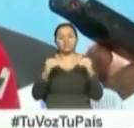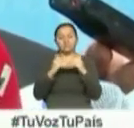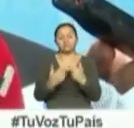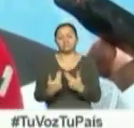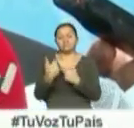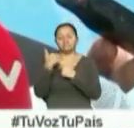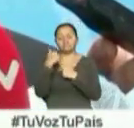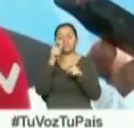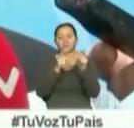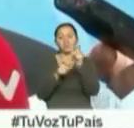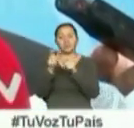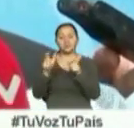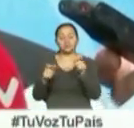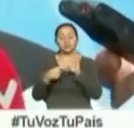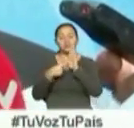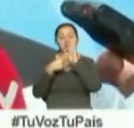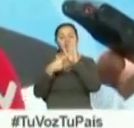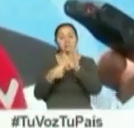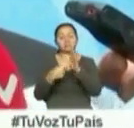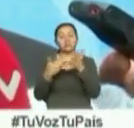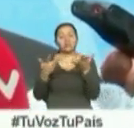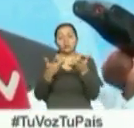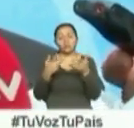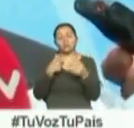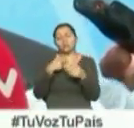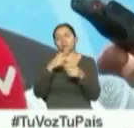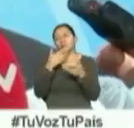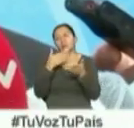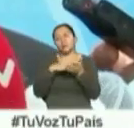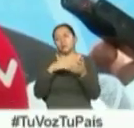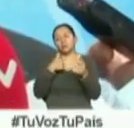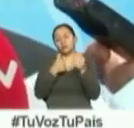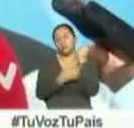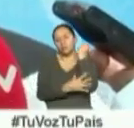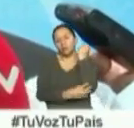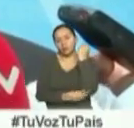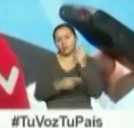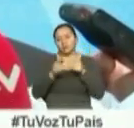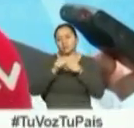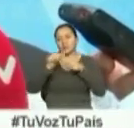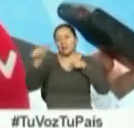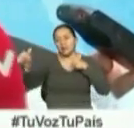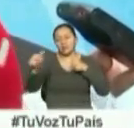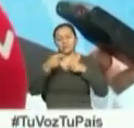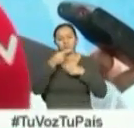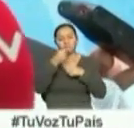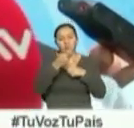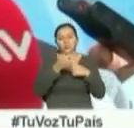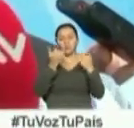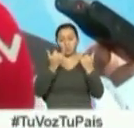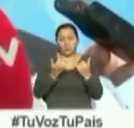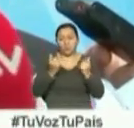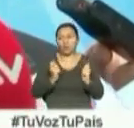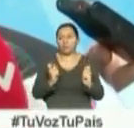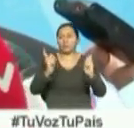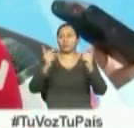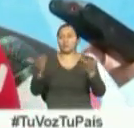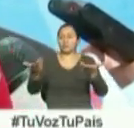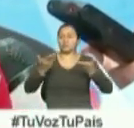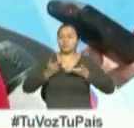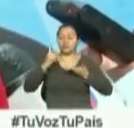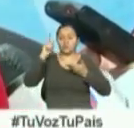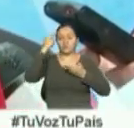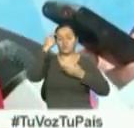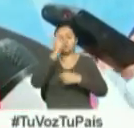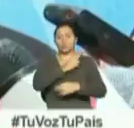para personas de pueblos remotos o de condiciones económicas bastante limitadas, ahora poder tener esta oportunidad de estudiar en una